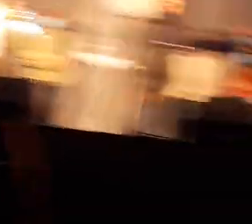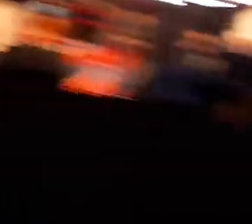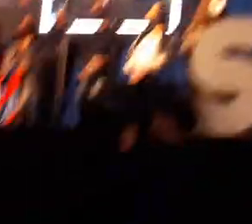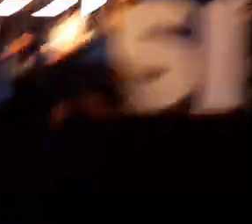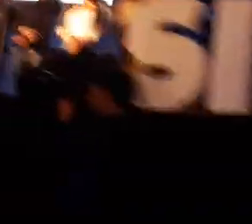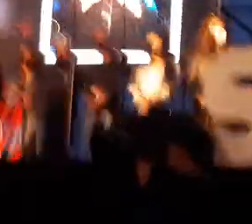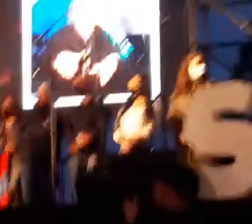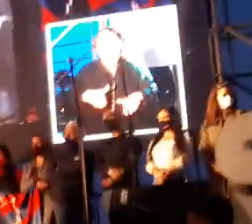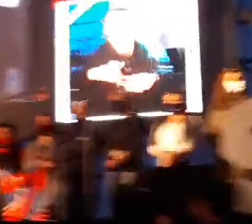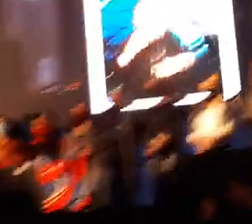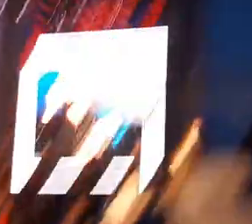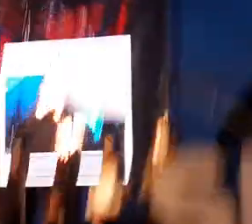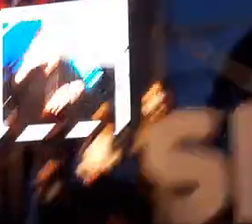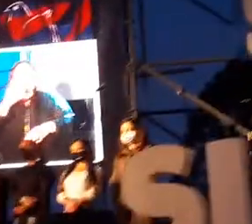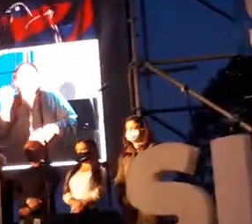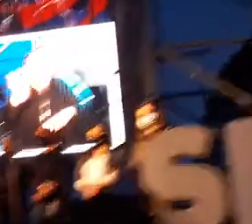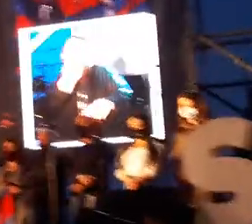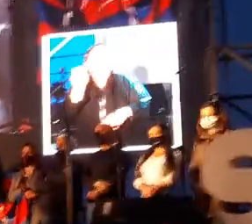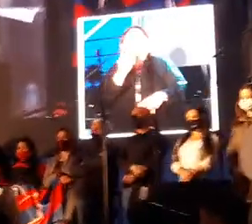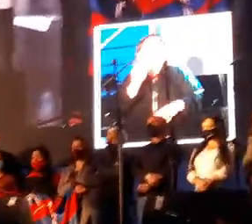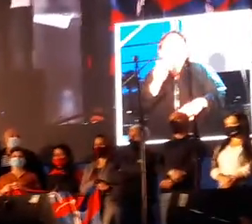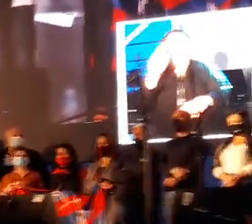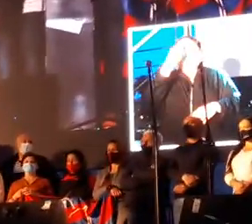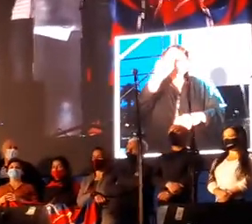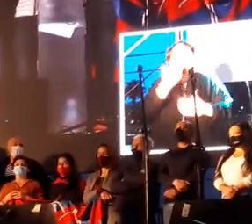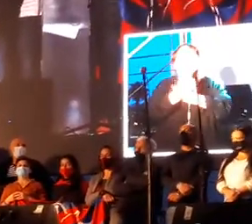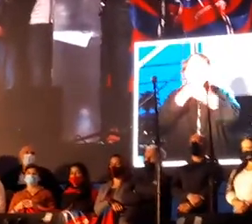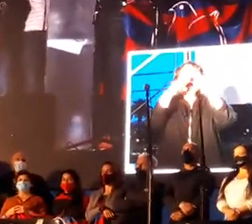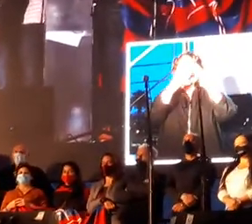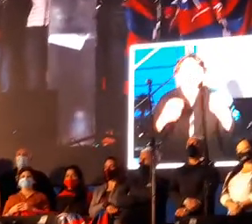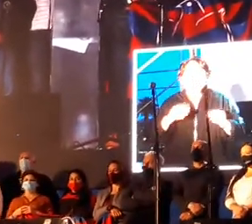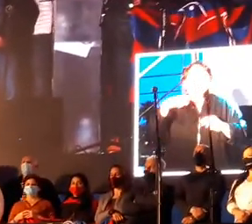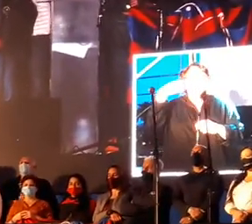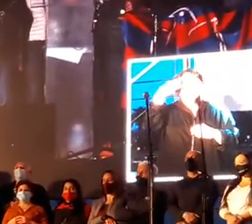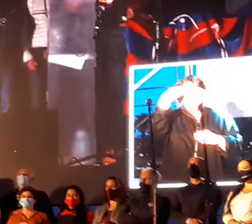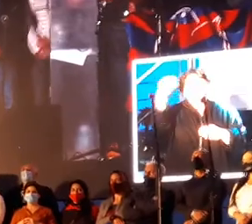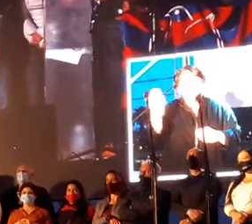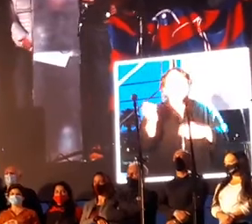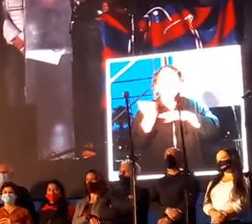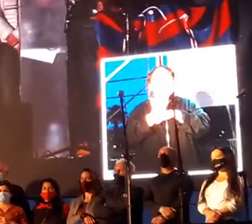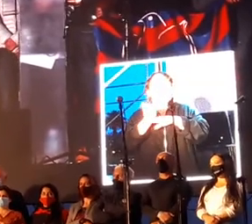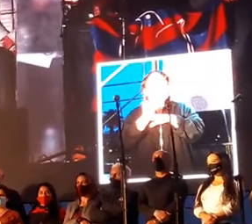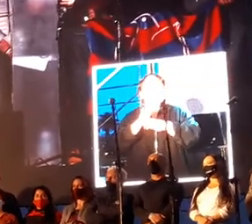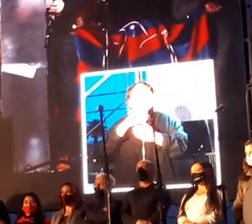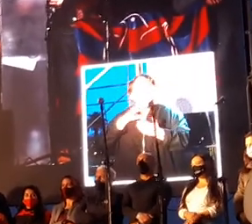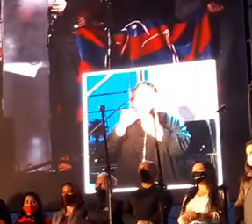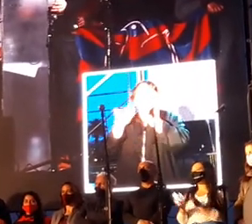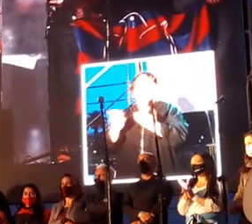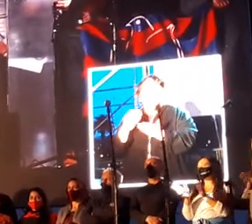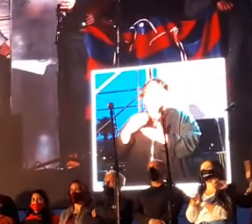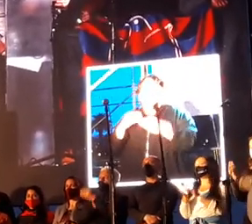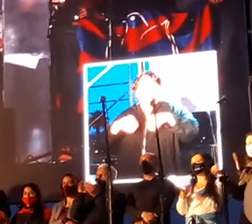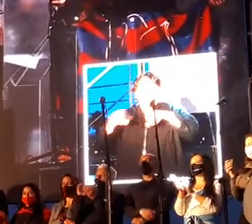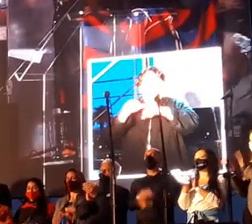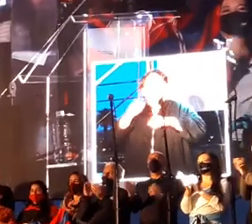es sus empresas públicas. Uruguay es ANCAP, Uruguay es Antel y el Instituto Nacional de Colonización. Por eso